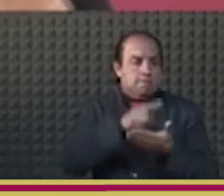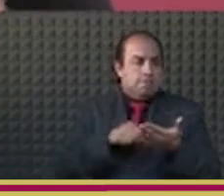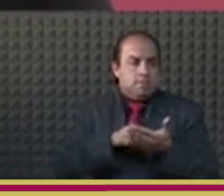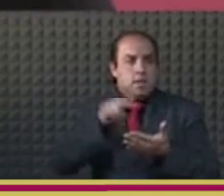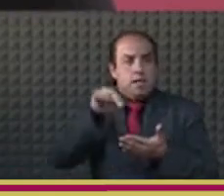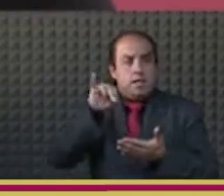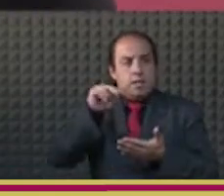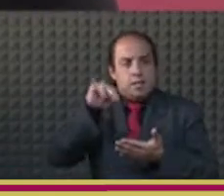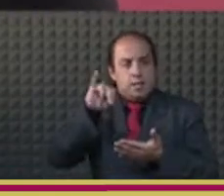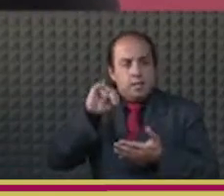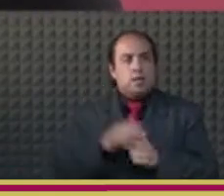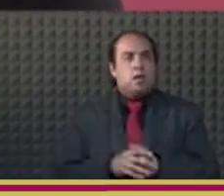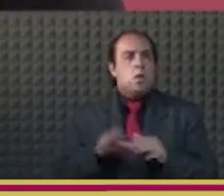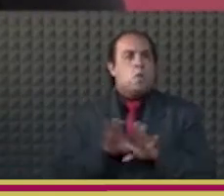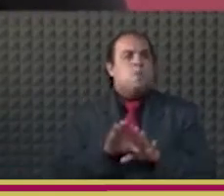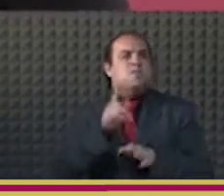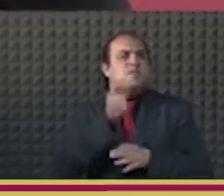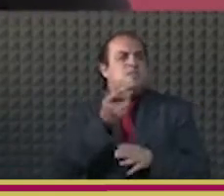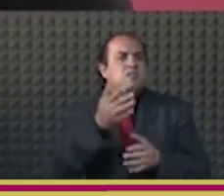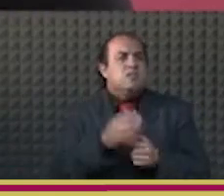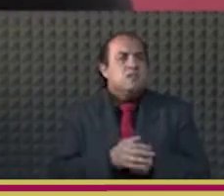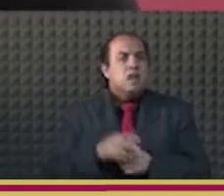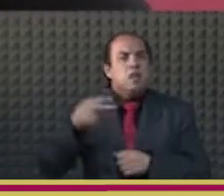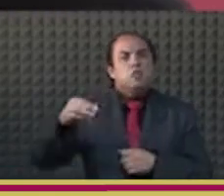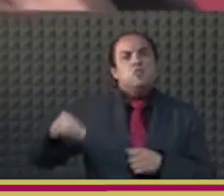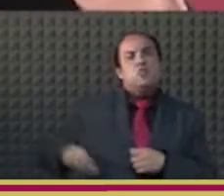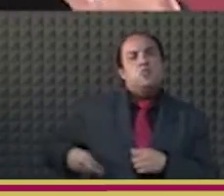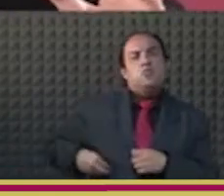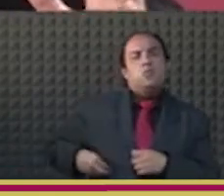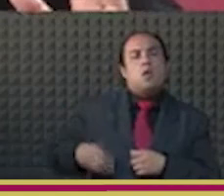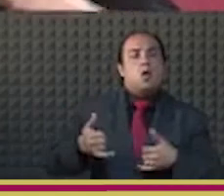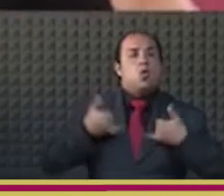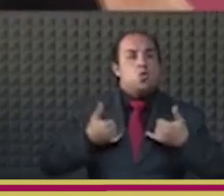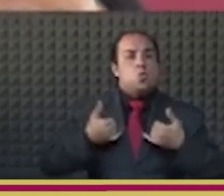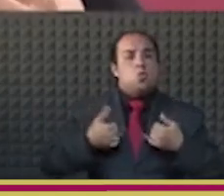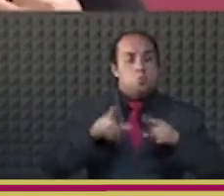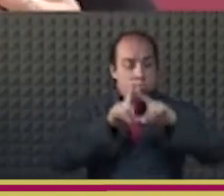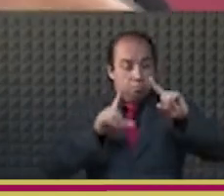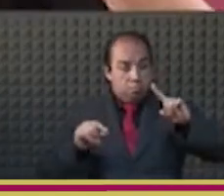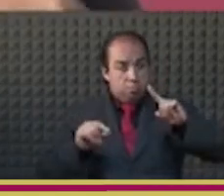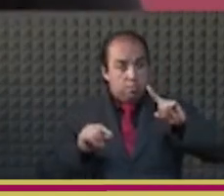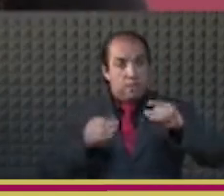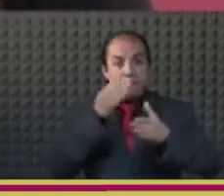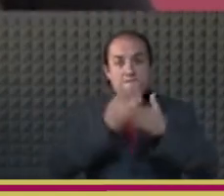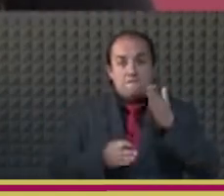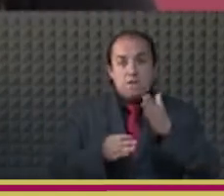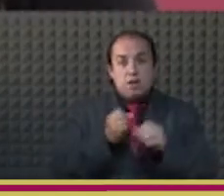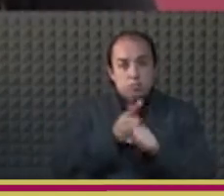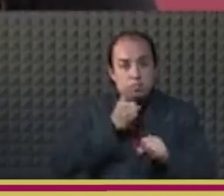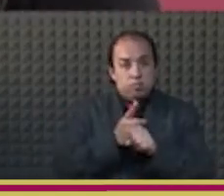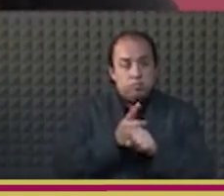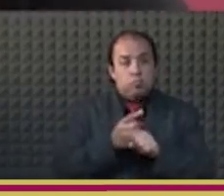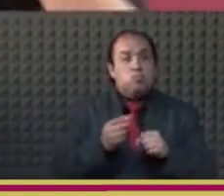de ninis como si se tratara de su culpa. Jóvenes alrededor del país que por falta de alternativas se quedaron